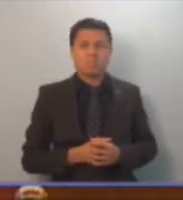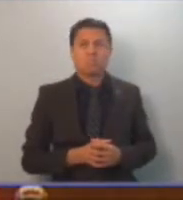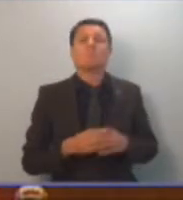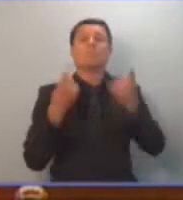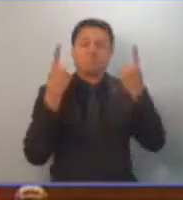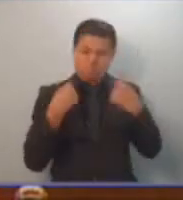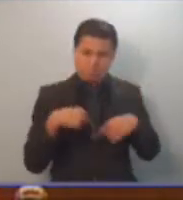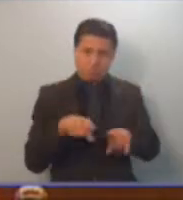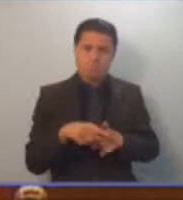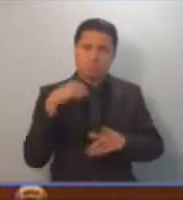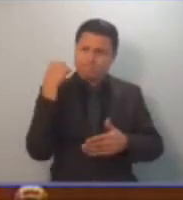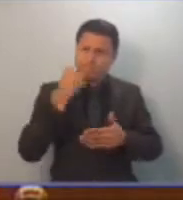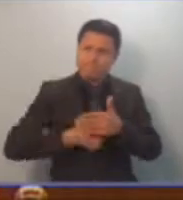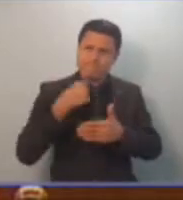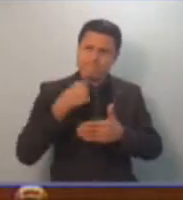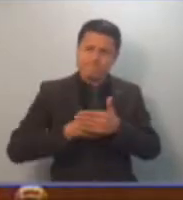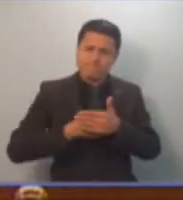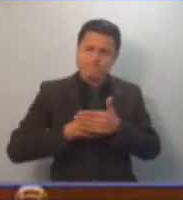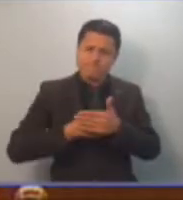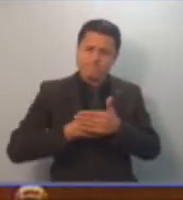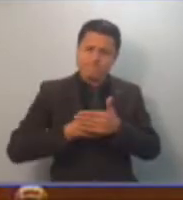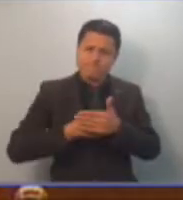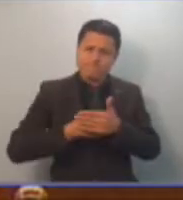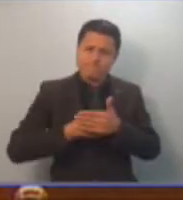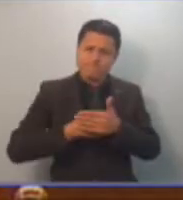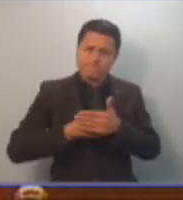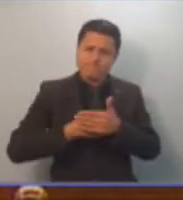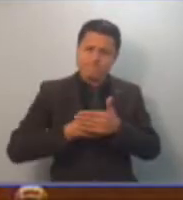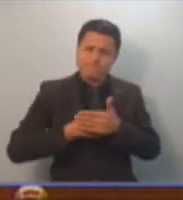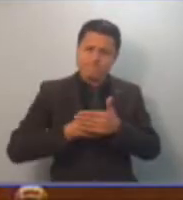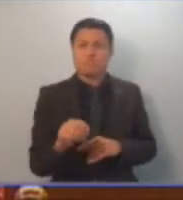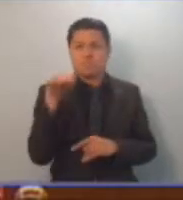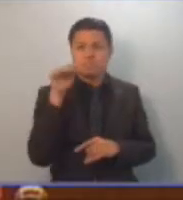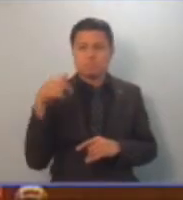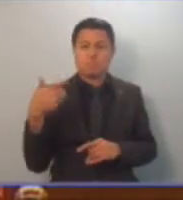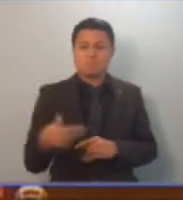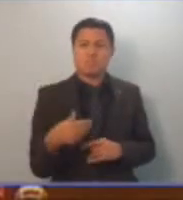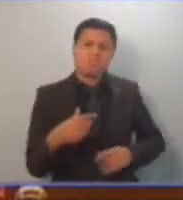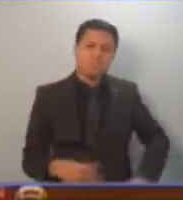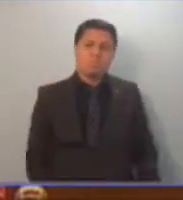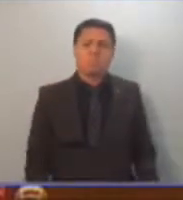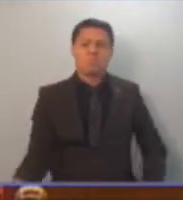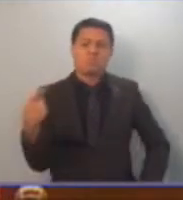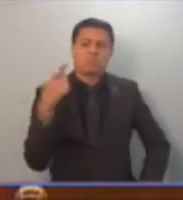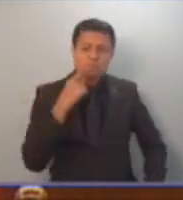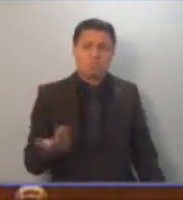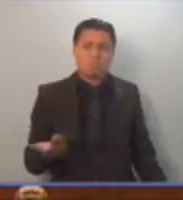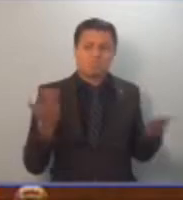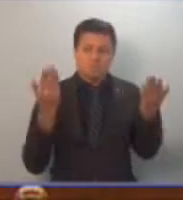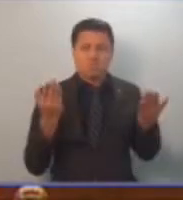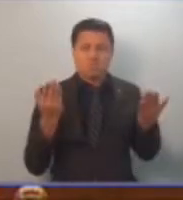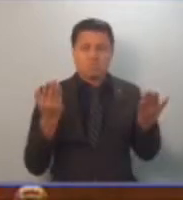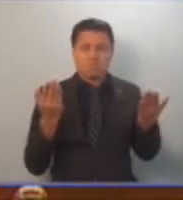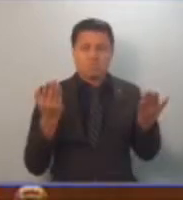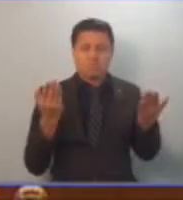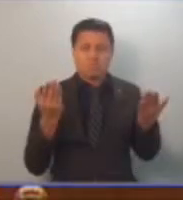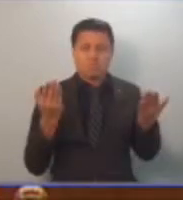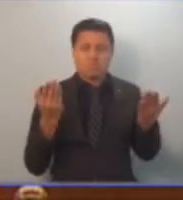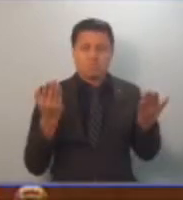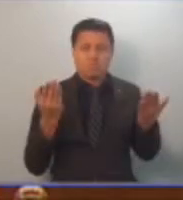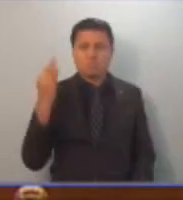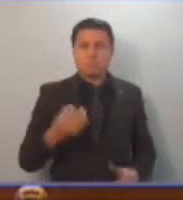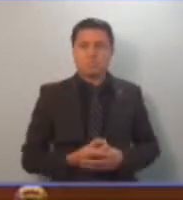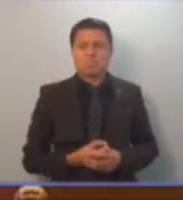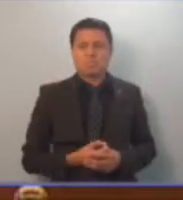continuó incansable hasta que el 7 de marzo de este año, el Papa Francisco autorizó la canonización